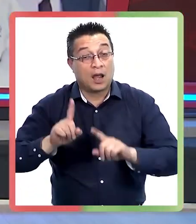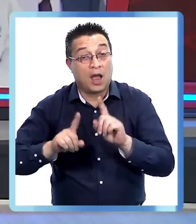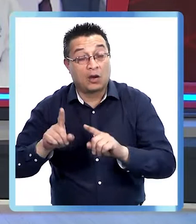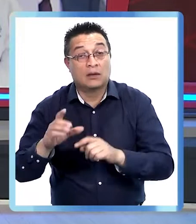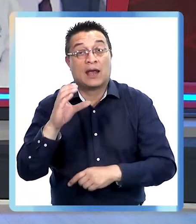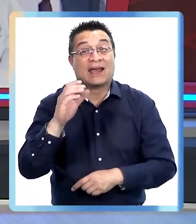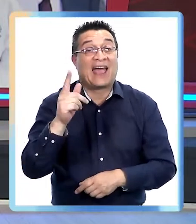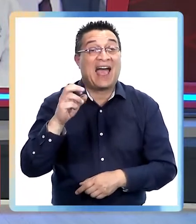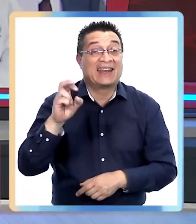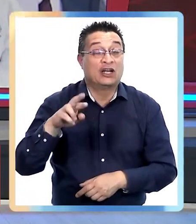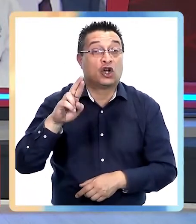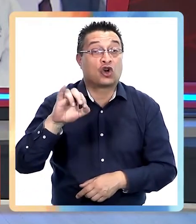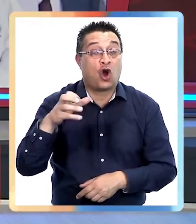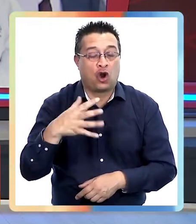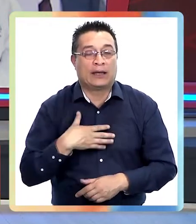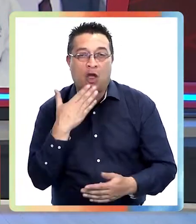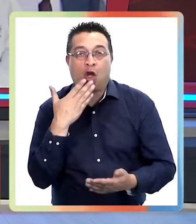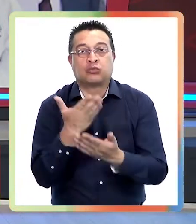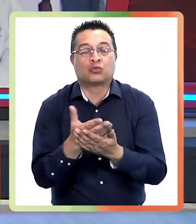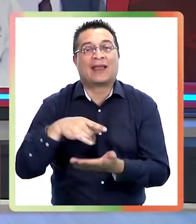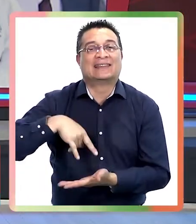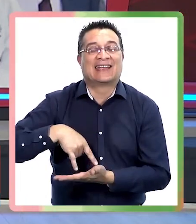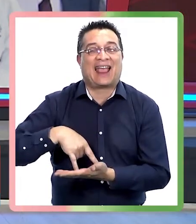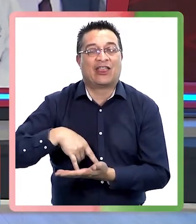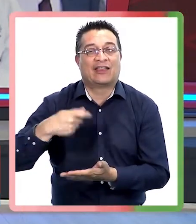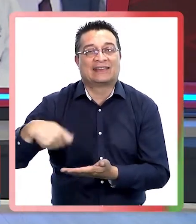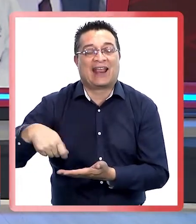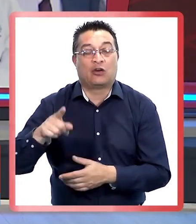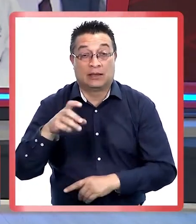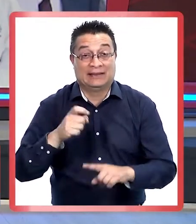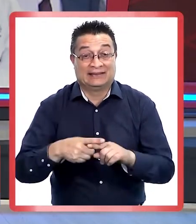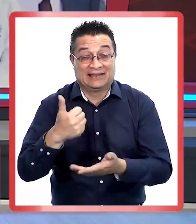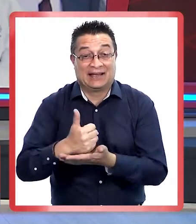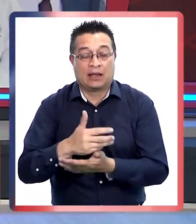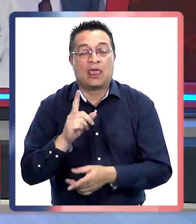Alguna vez Karen Rojo quiso postular al Senado, pero la exalcaldesa de